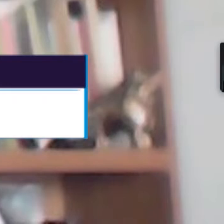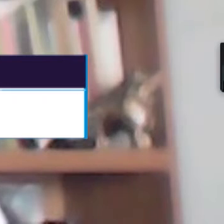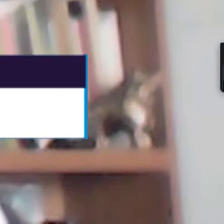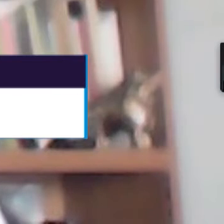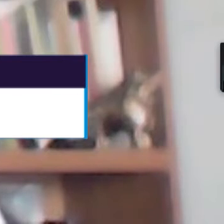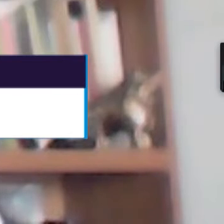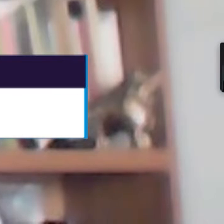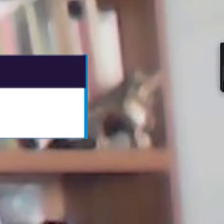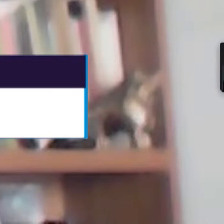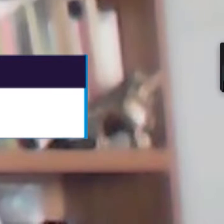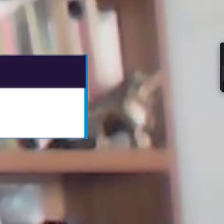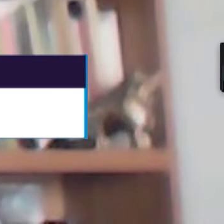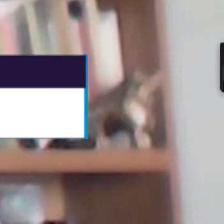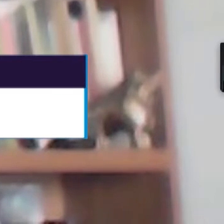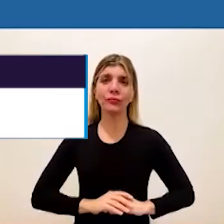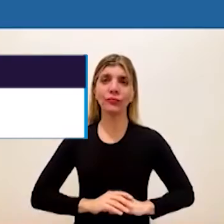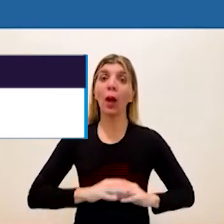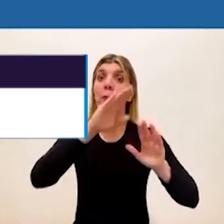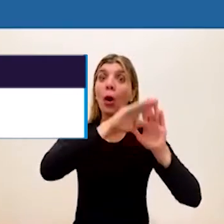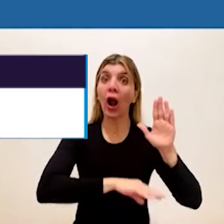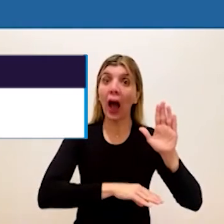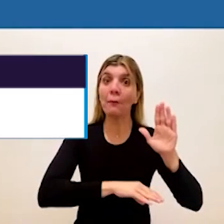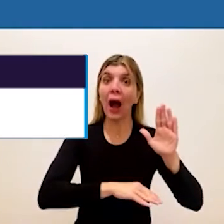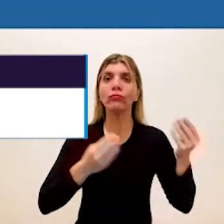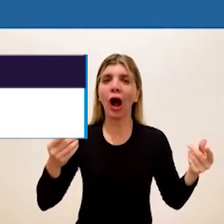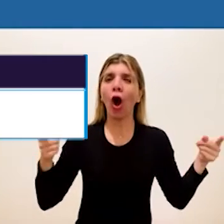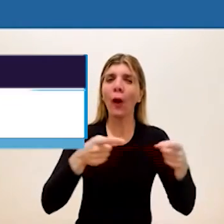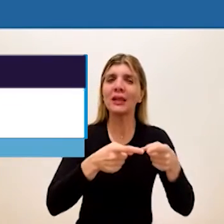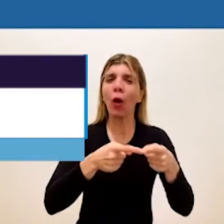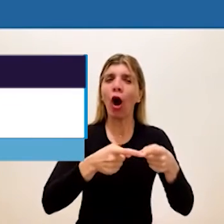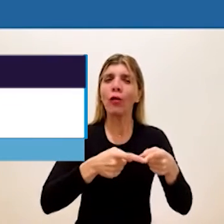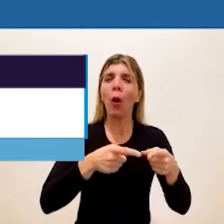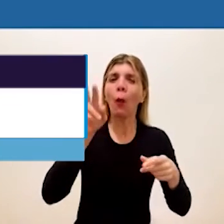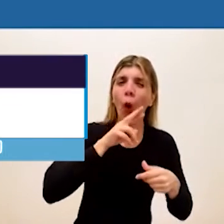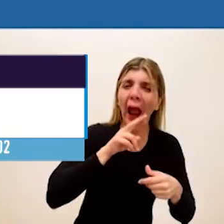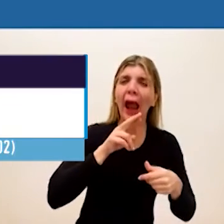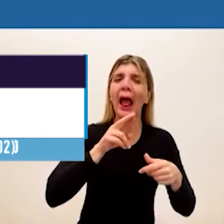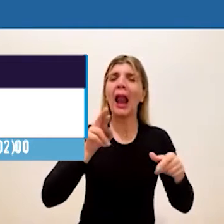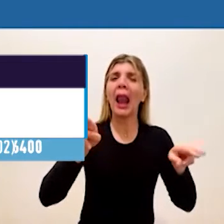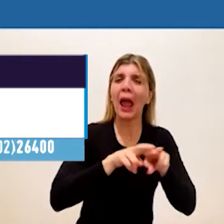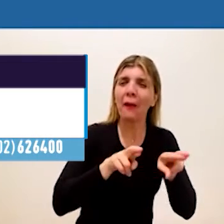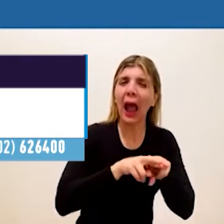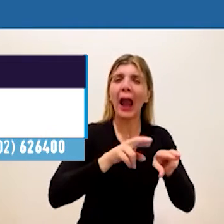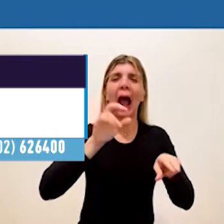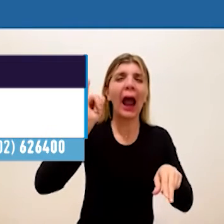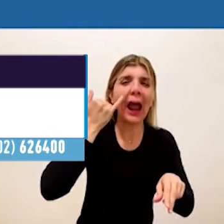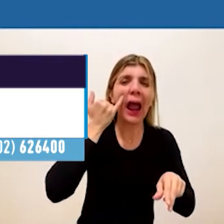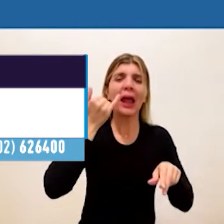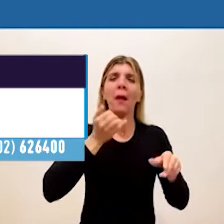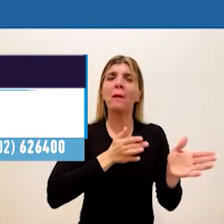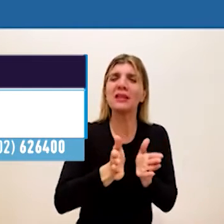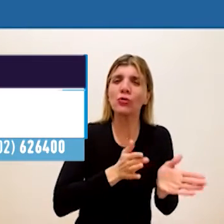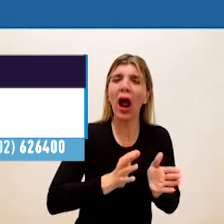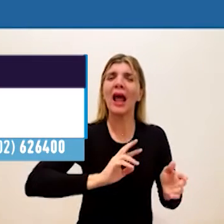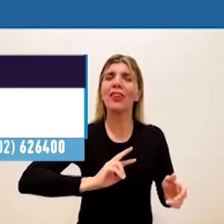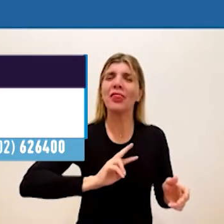médica, pero también una evaluación socioeconómica, ¿sí? Tenemos que fijarnos la